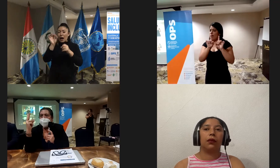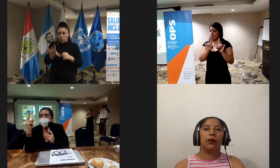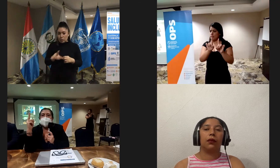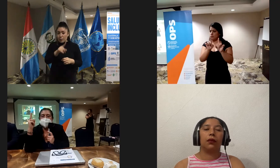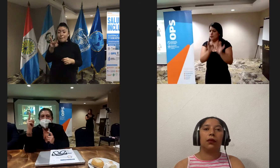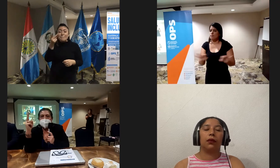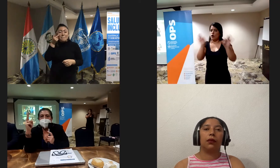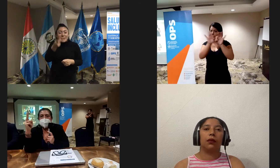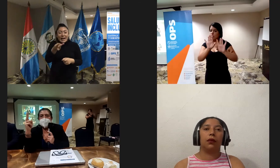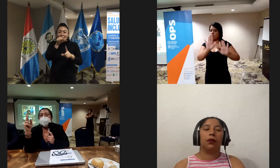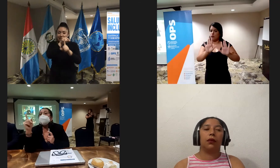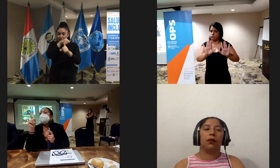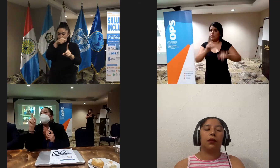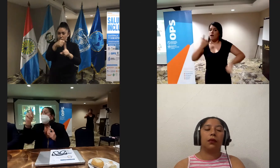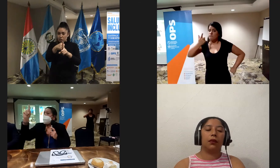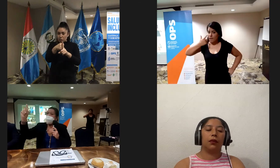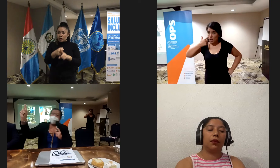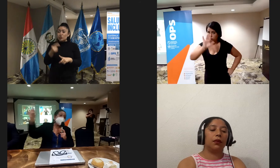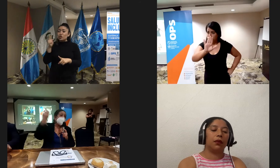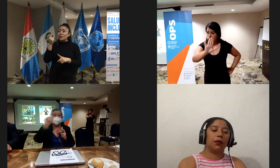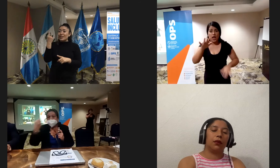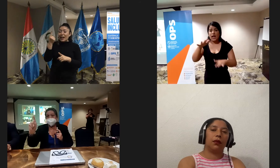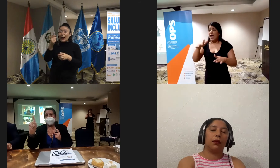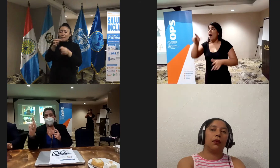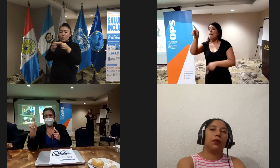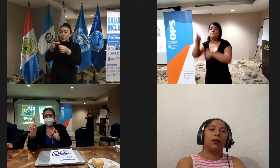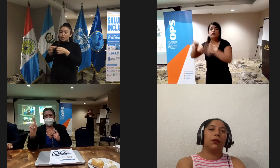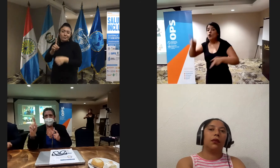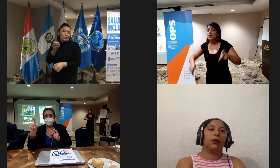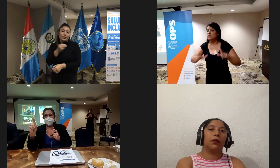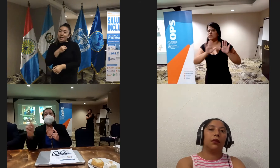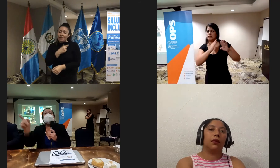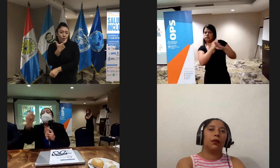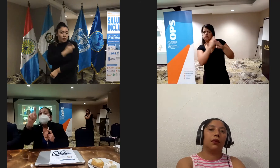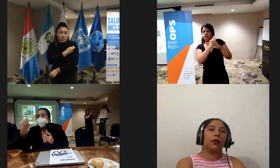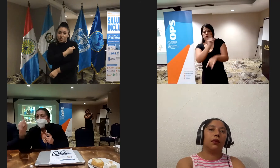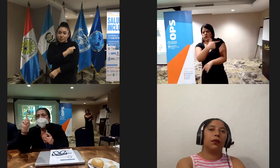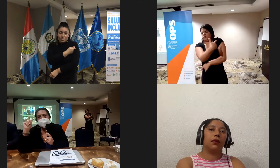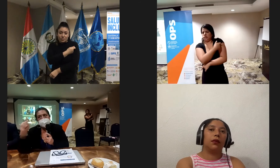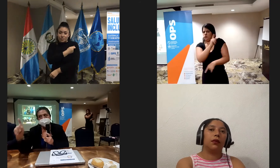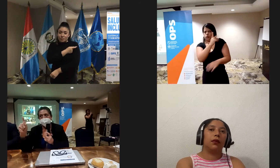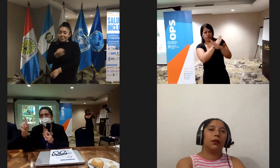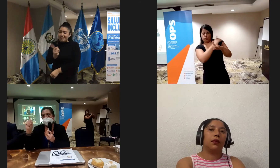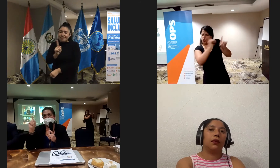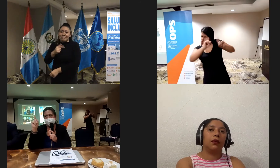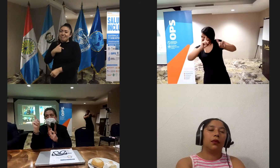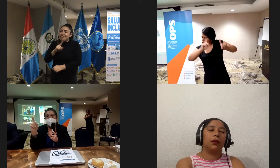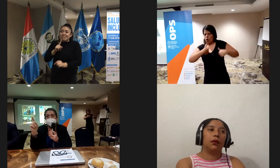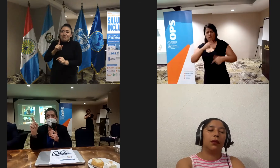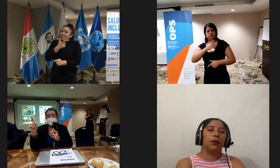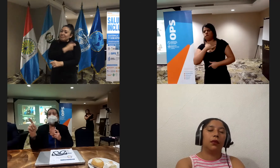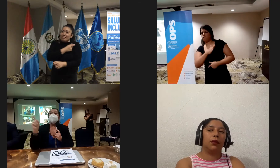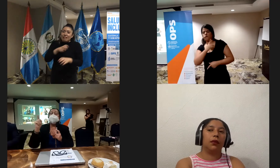la situación en donde la población no quiere vacunarse, no le tiene confianza a la